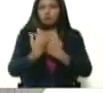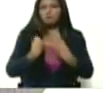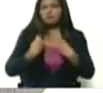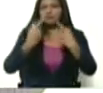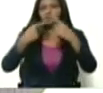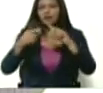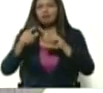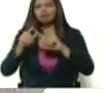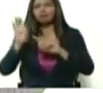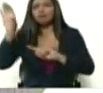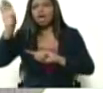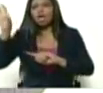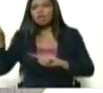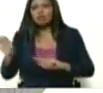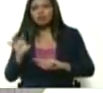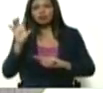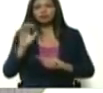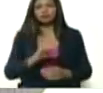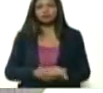la humanidad.